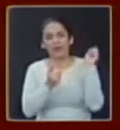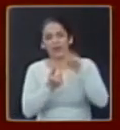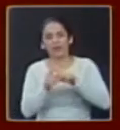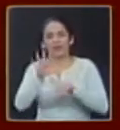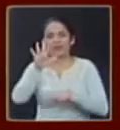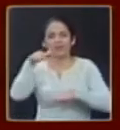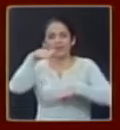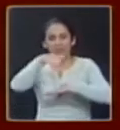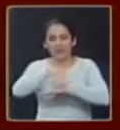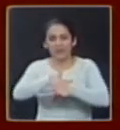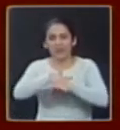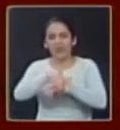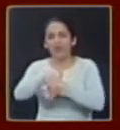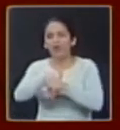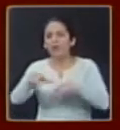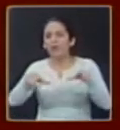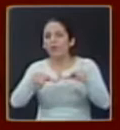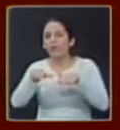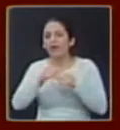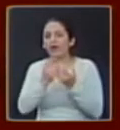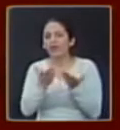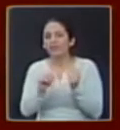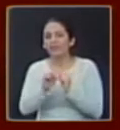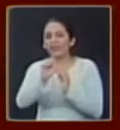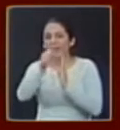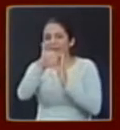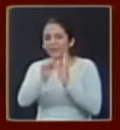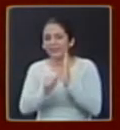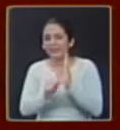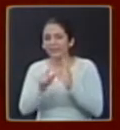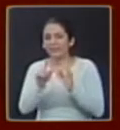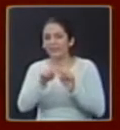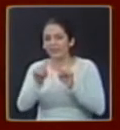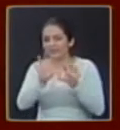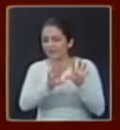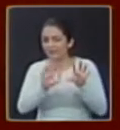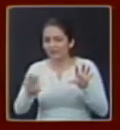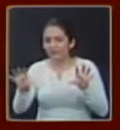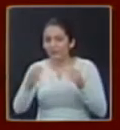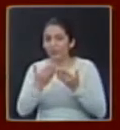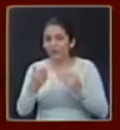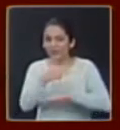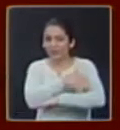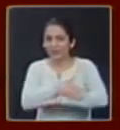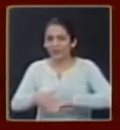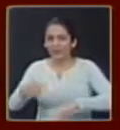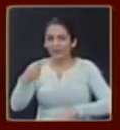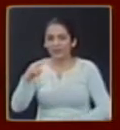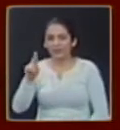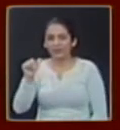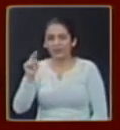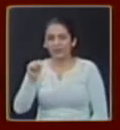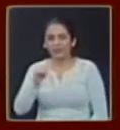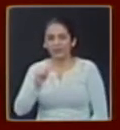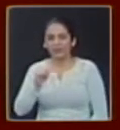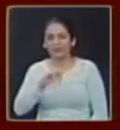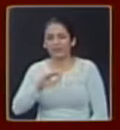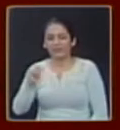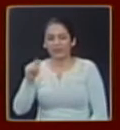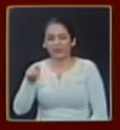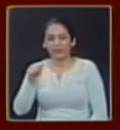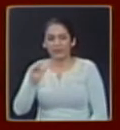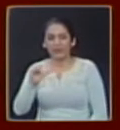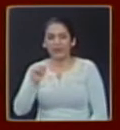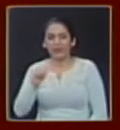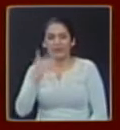el portal artesanal ubicado en la intersección de la calle Simón Bolívar y la avenida Huayna Cápac. Ahí se va a realizar este 23 de